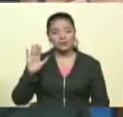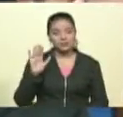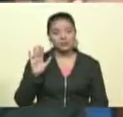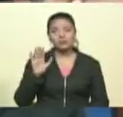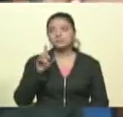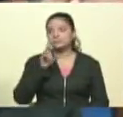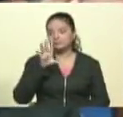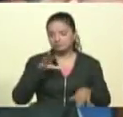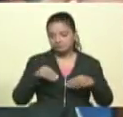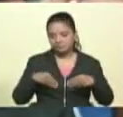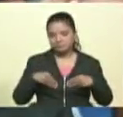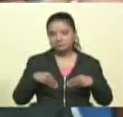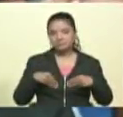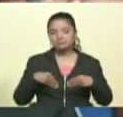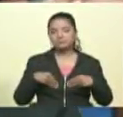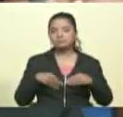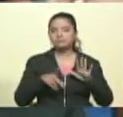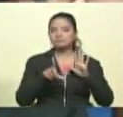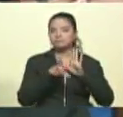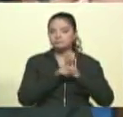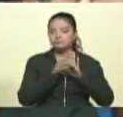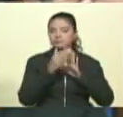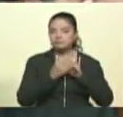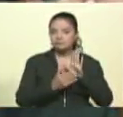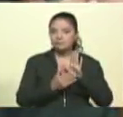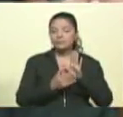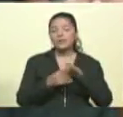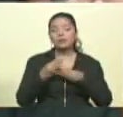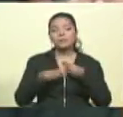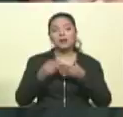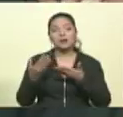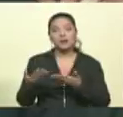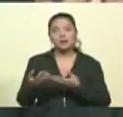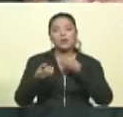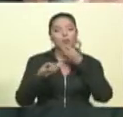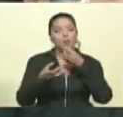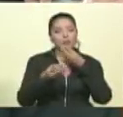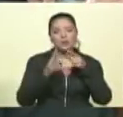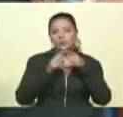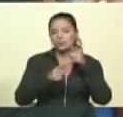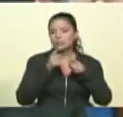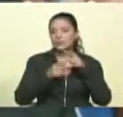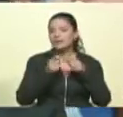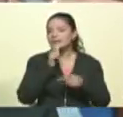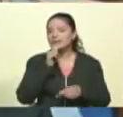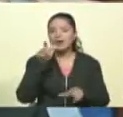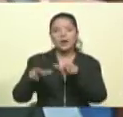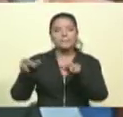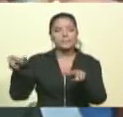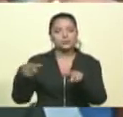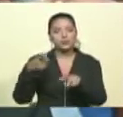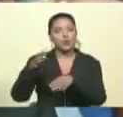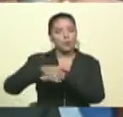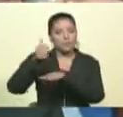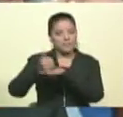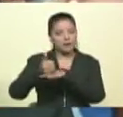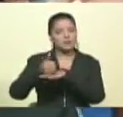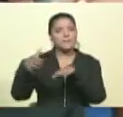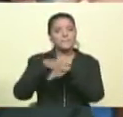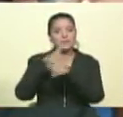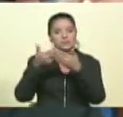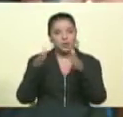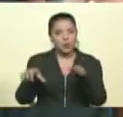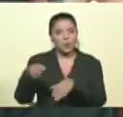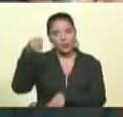acogerse a la política de la delación para él revelar con nombres y apellidos quiénes eran los directores, quiénes eran los titulares del Ministerio